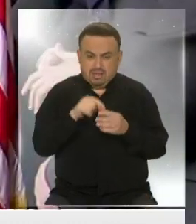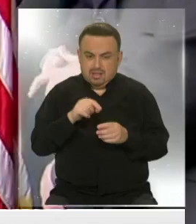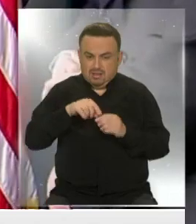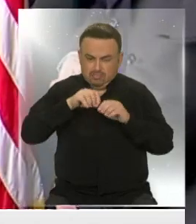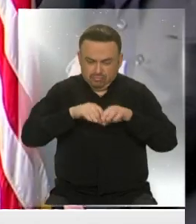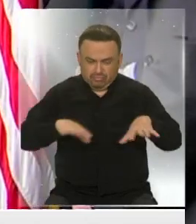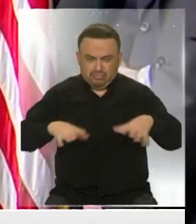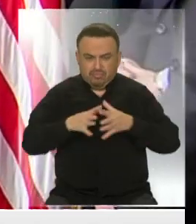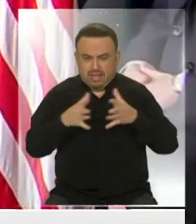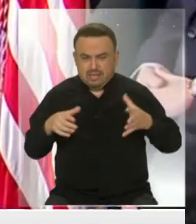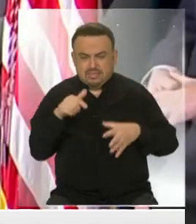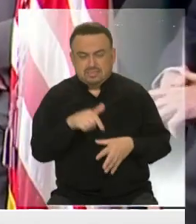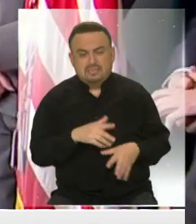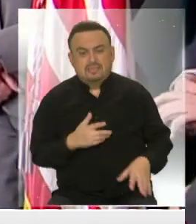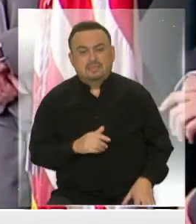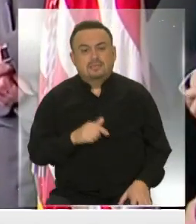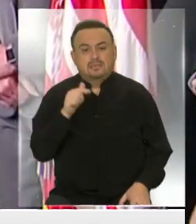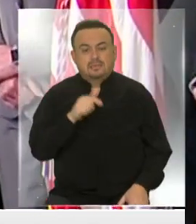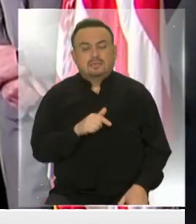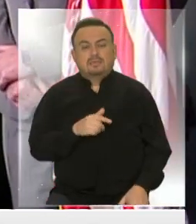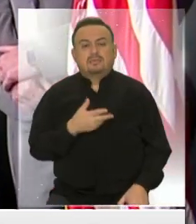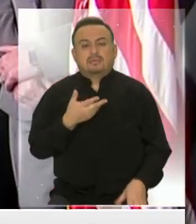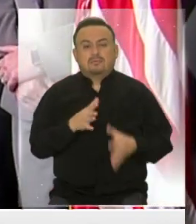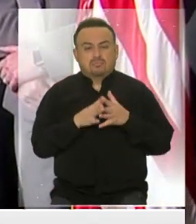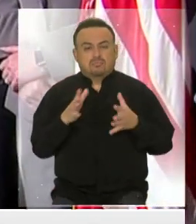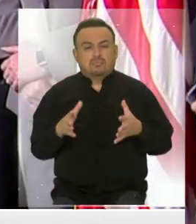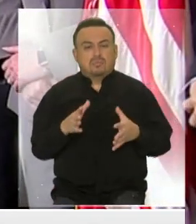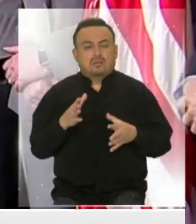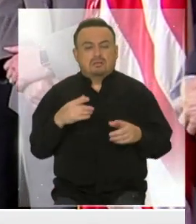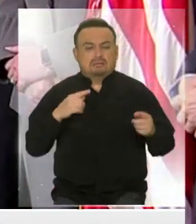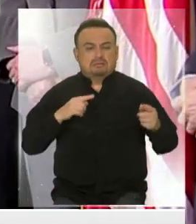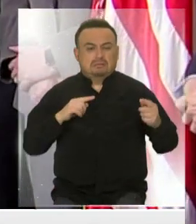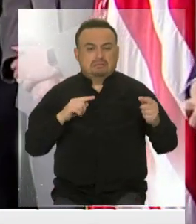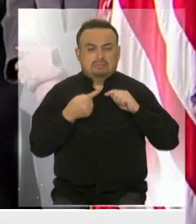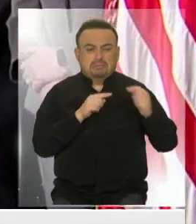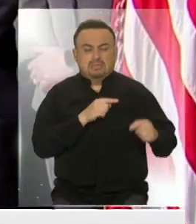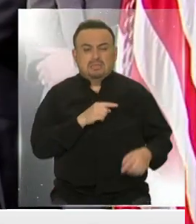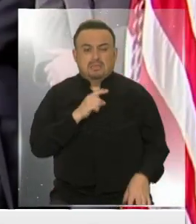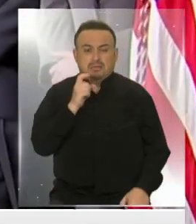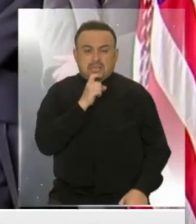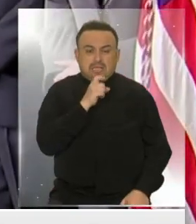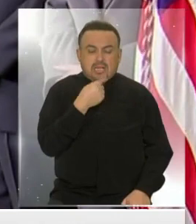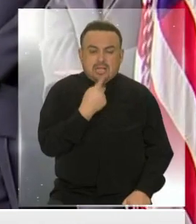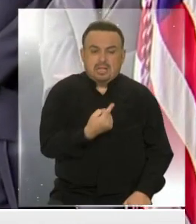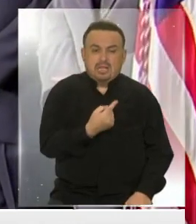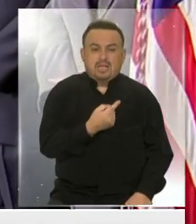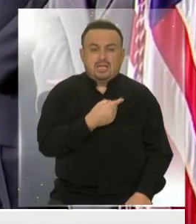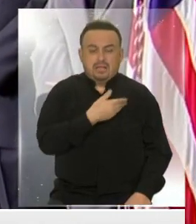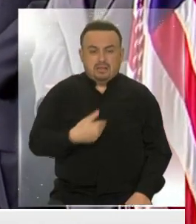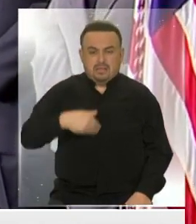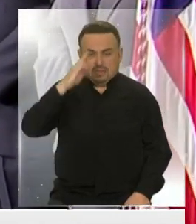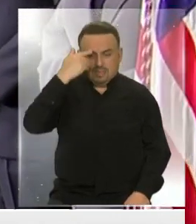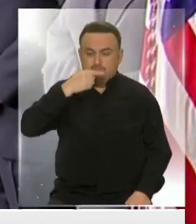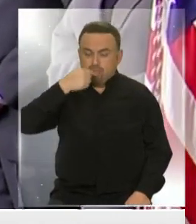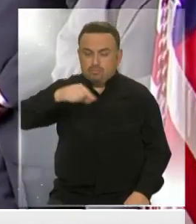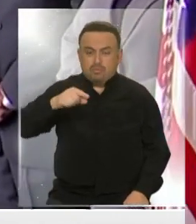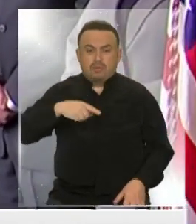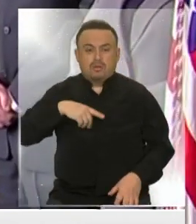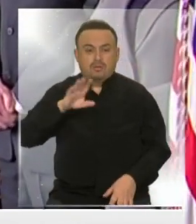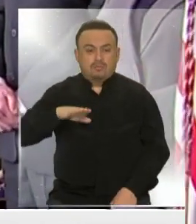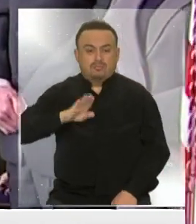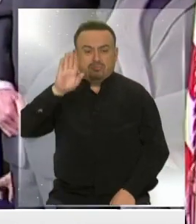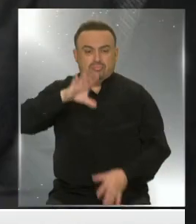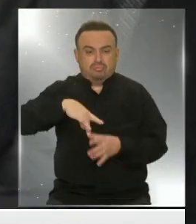estado más golpeado de ese país por la pandemia se ha producido una polémica con el presidente de trump relativa a las próximas elecciones presidenciales